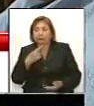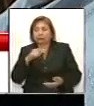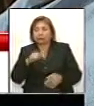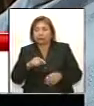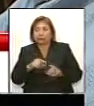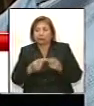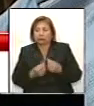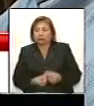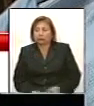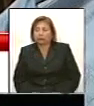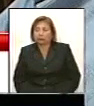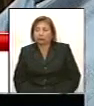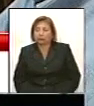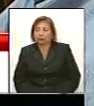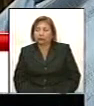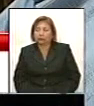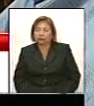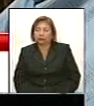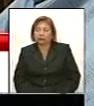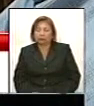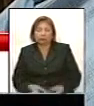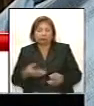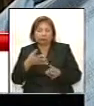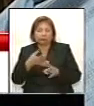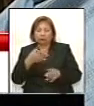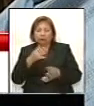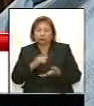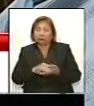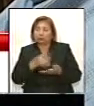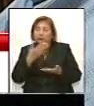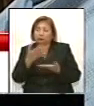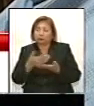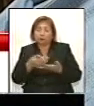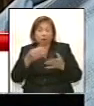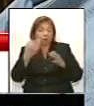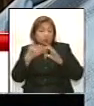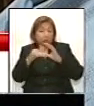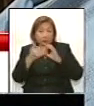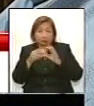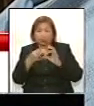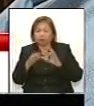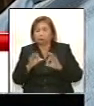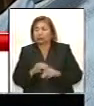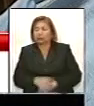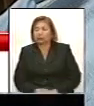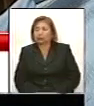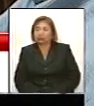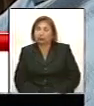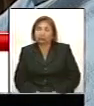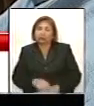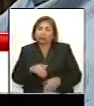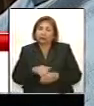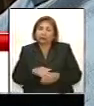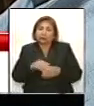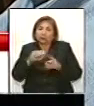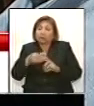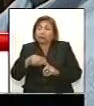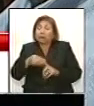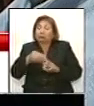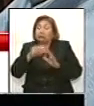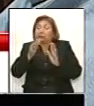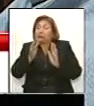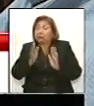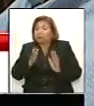caso, de acosos que reciben, que es de manera virtual. En experiencia personal hemos